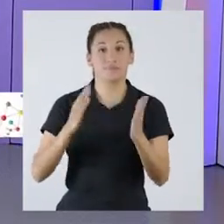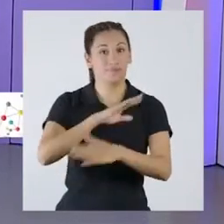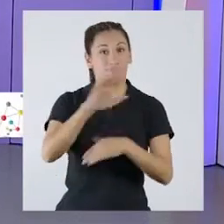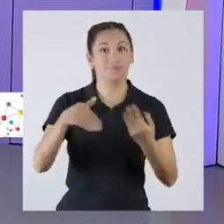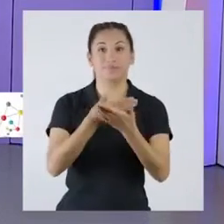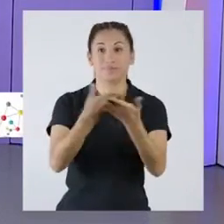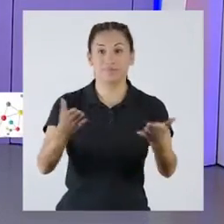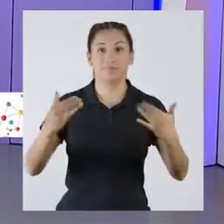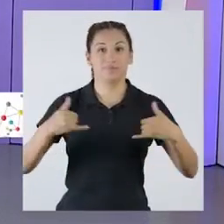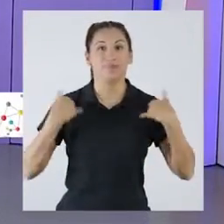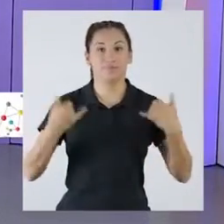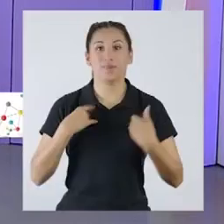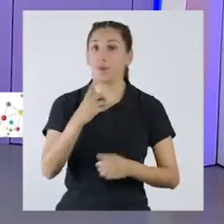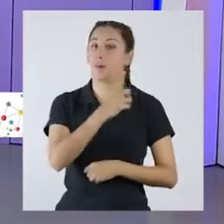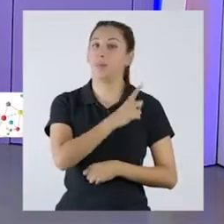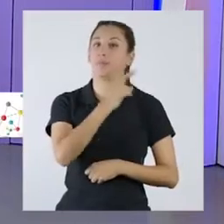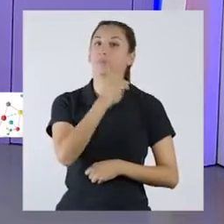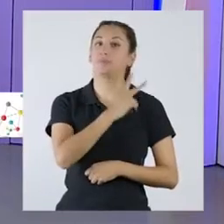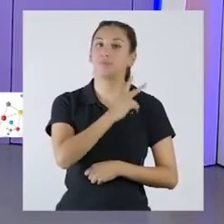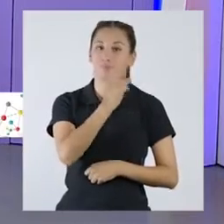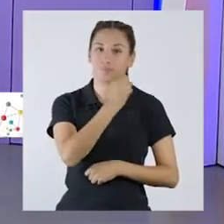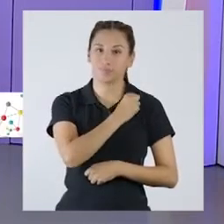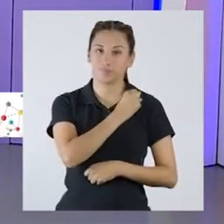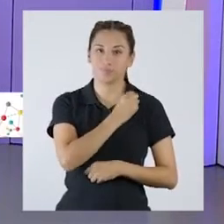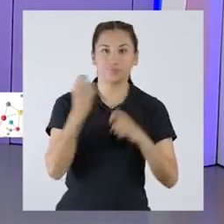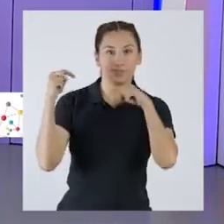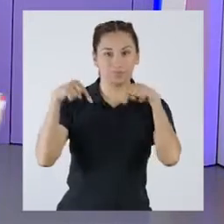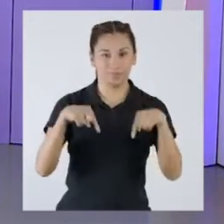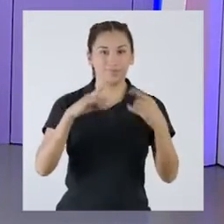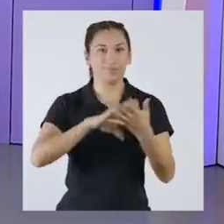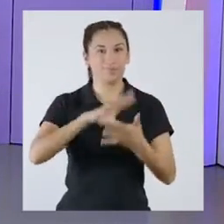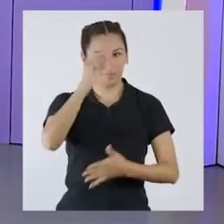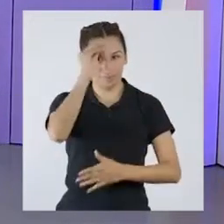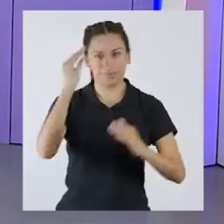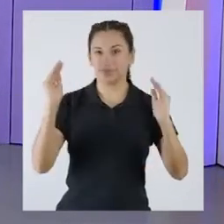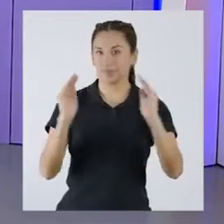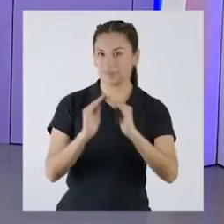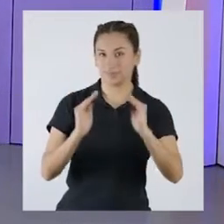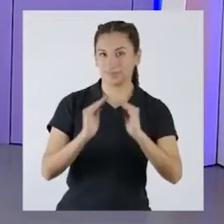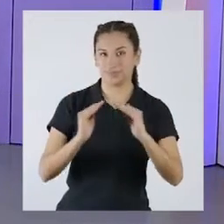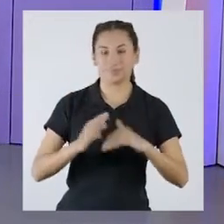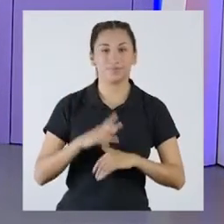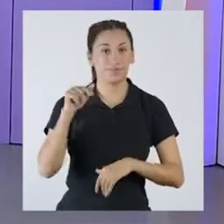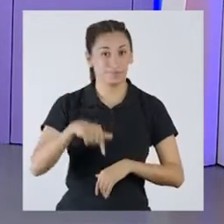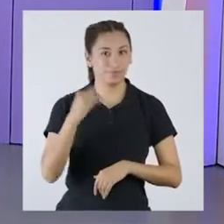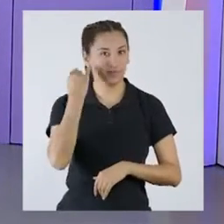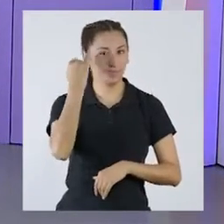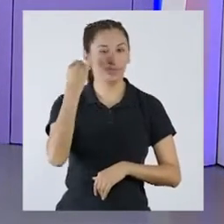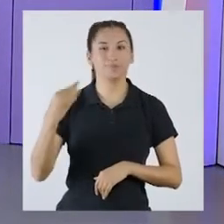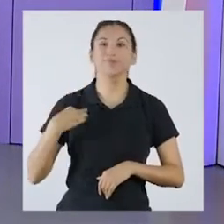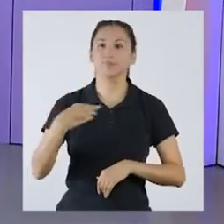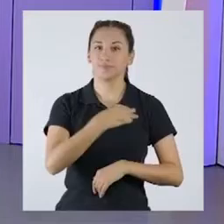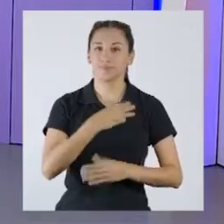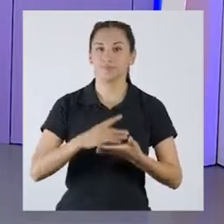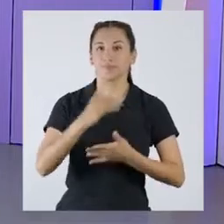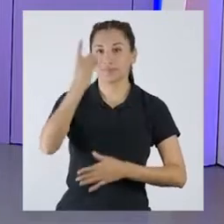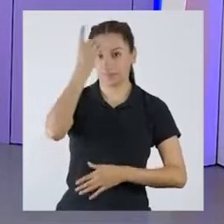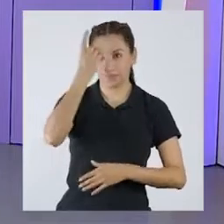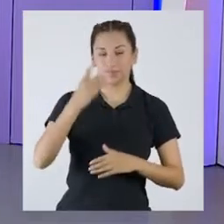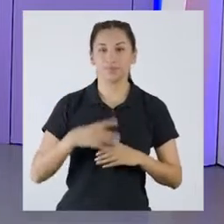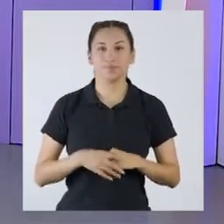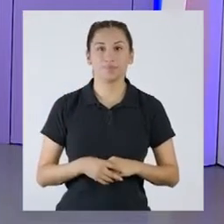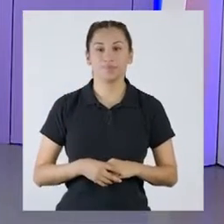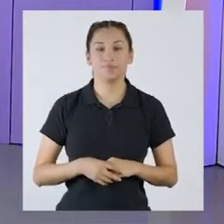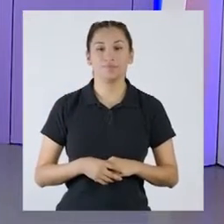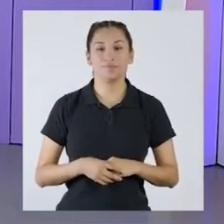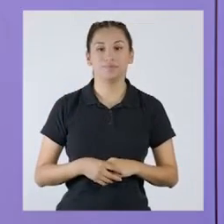Bienvenidas y bienvenidos, chicas y chicos de primero y segundo de secundaria a Aprendo en Casa. Esta es una iniciativa del Ministerio